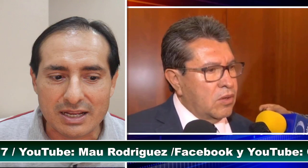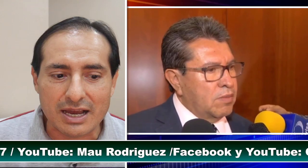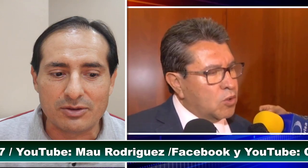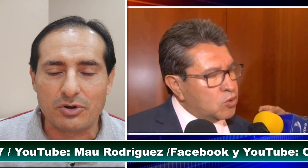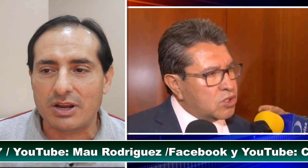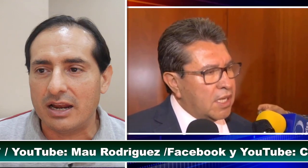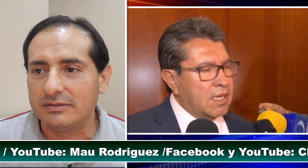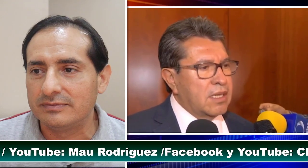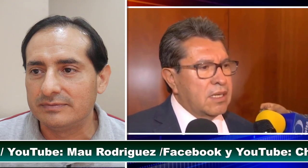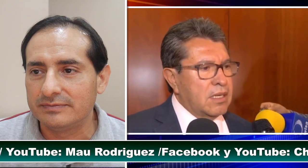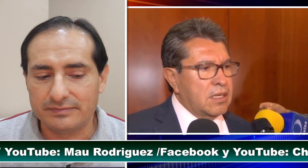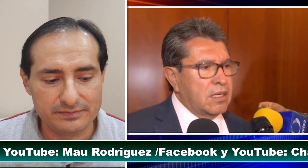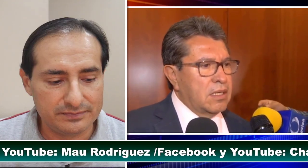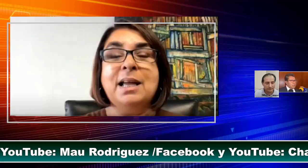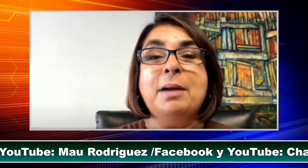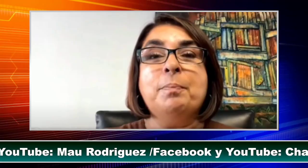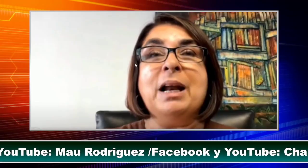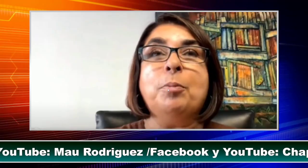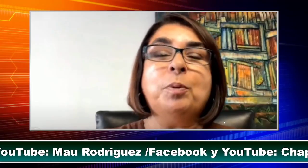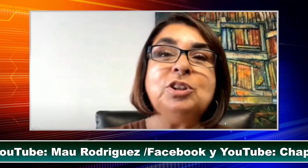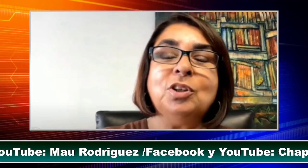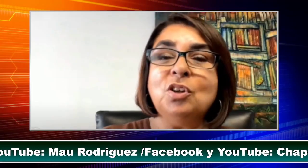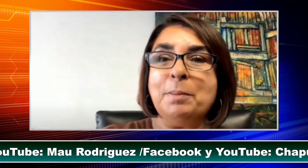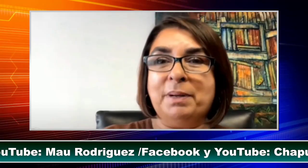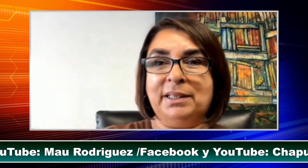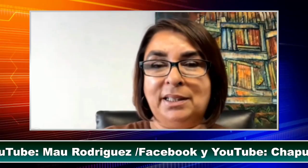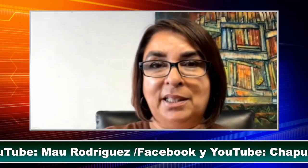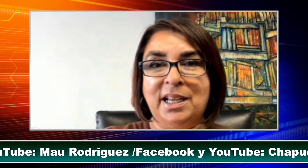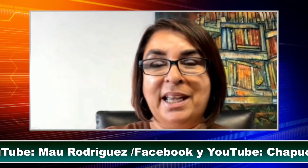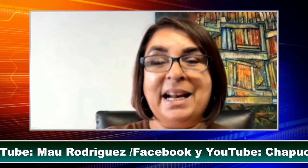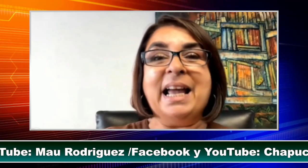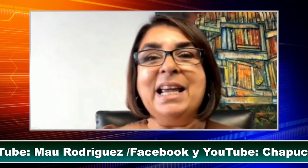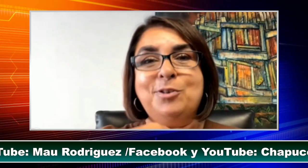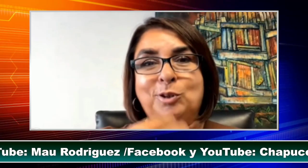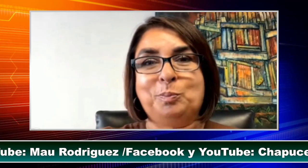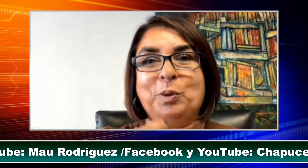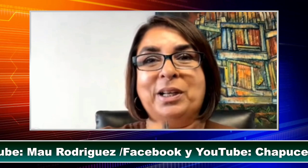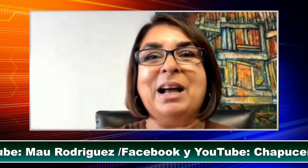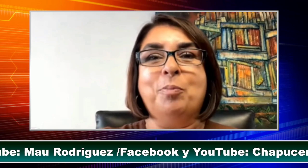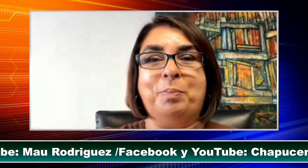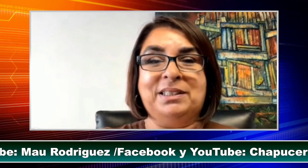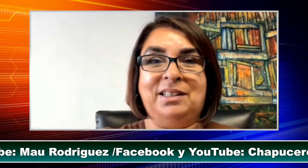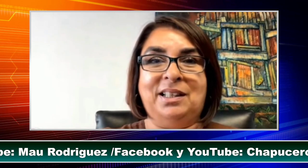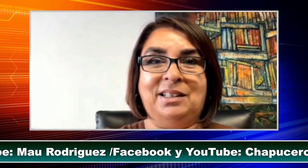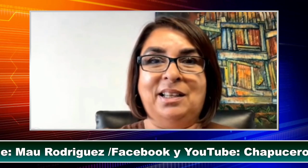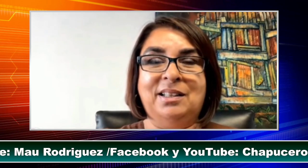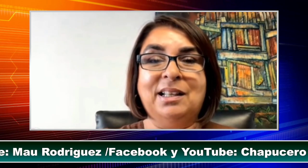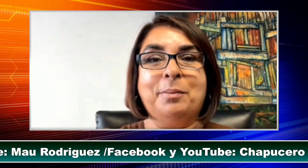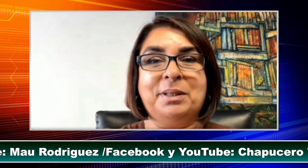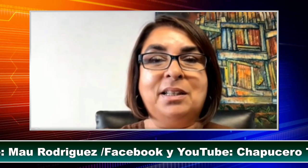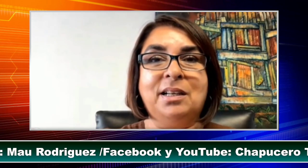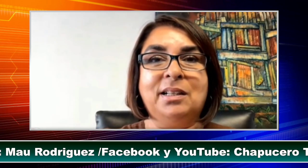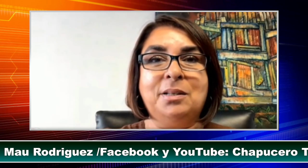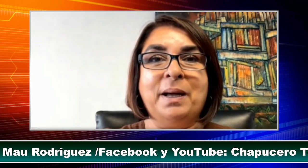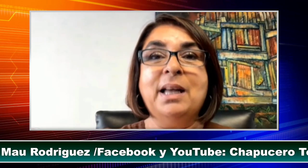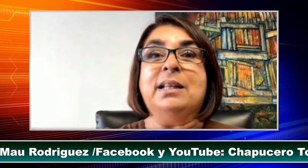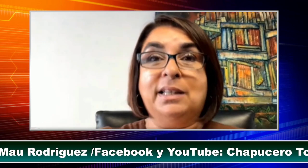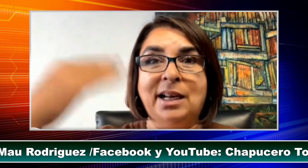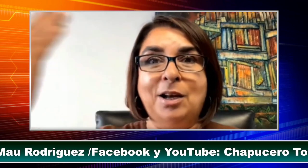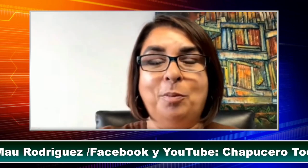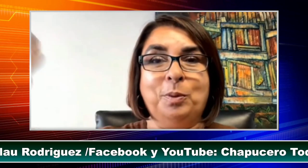ricardo monreal la oposición lo que pretendía era ellos poner a un presidente de la mesa directiva